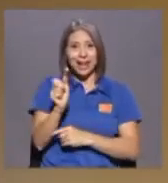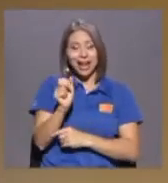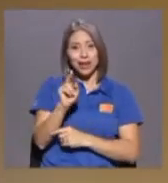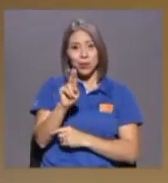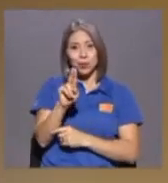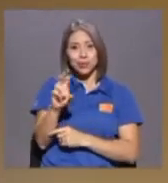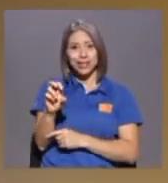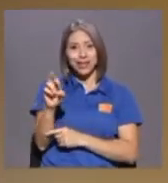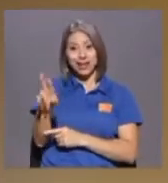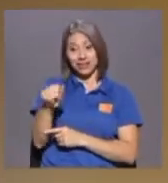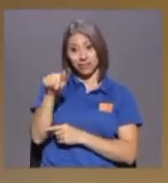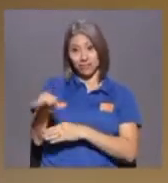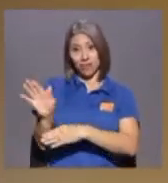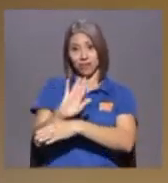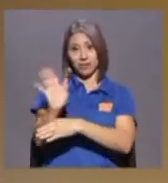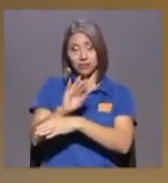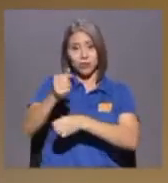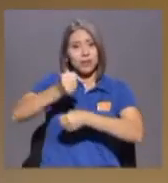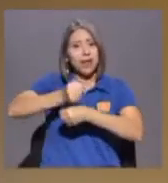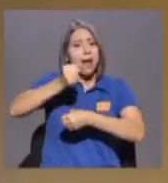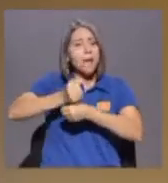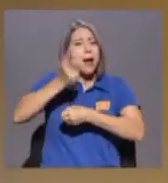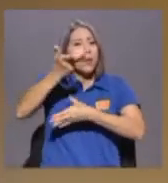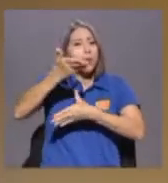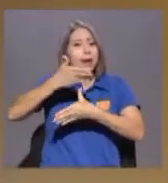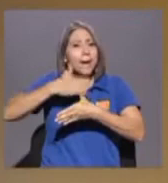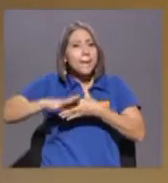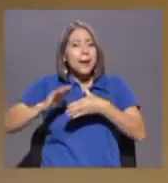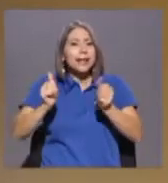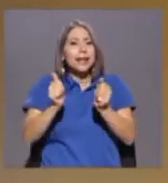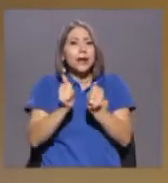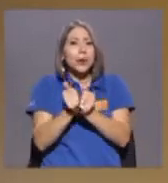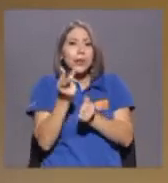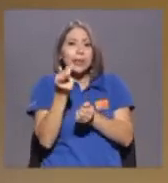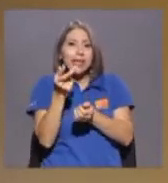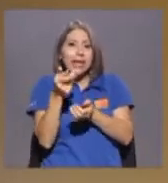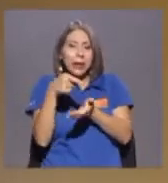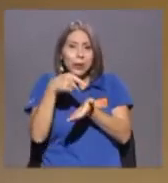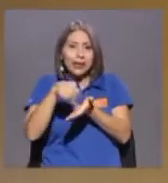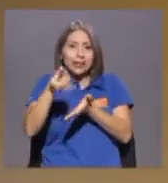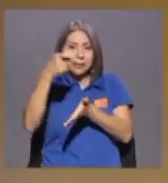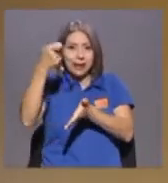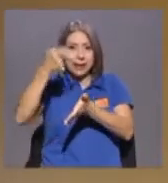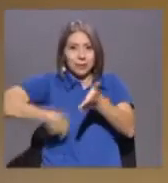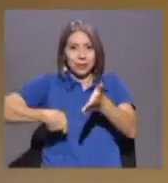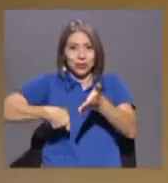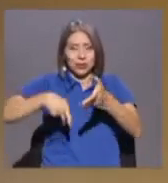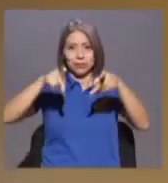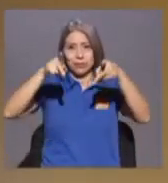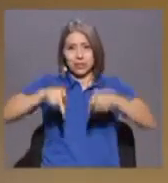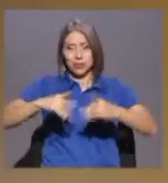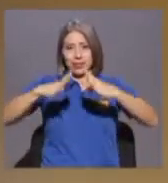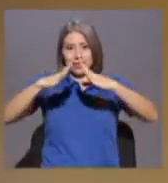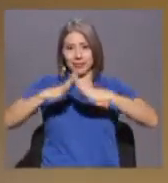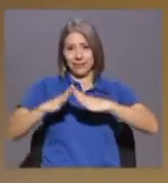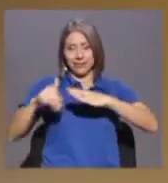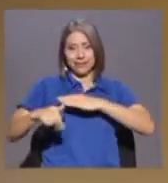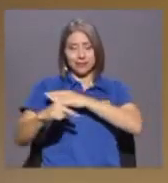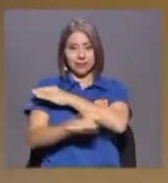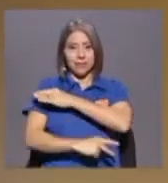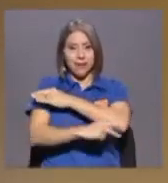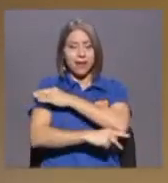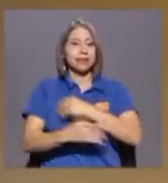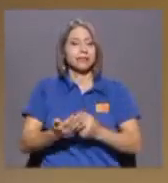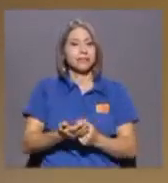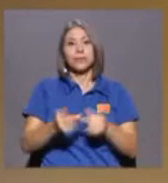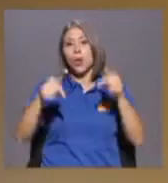medio televisivo que se paga parcialmente con los impuestos que pagan los habitantes de este país.